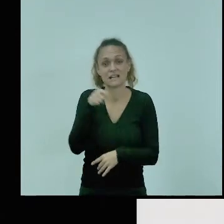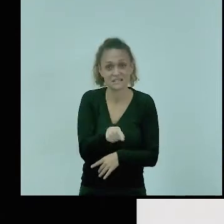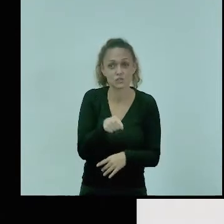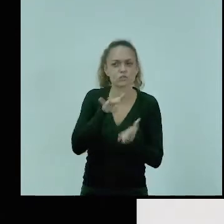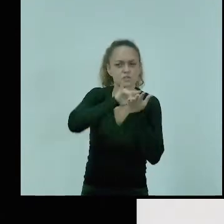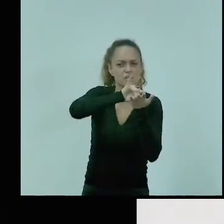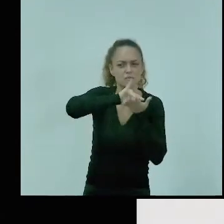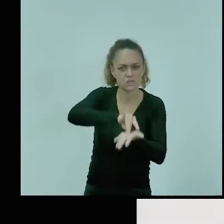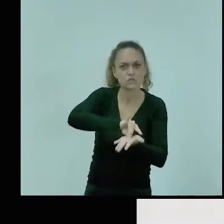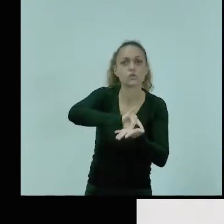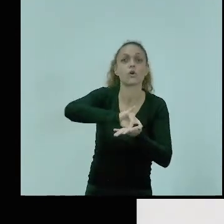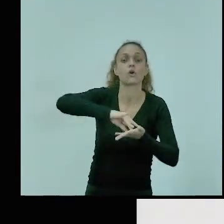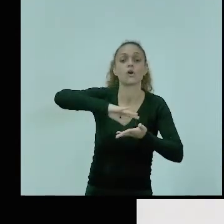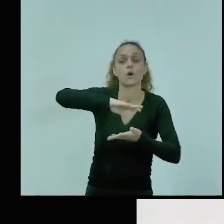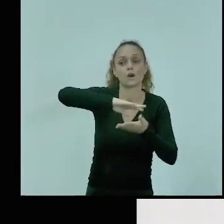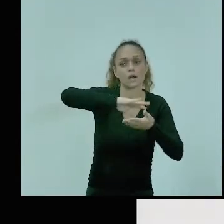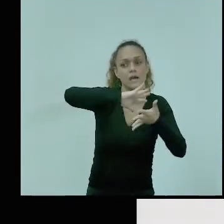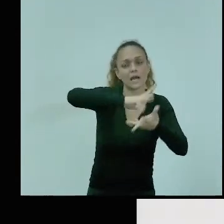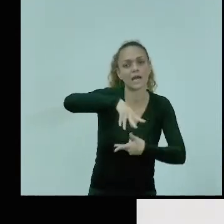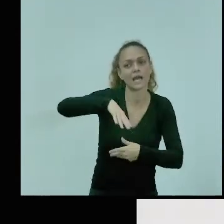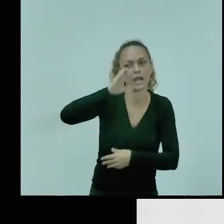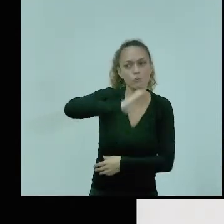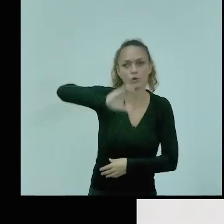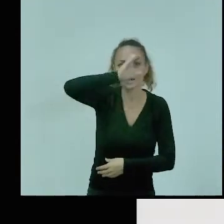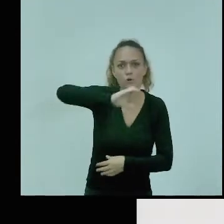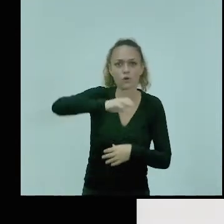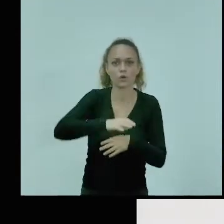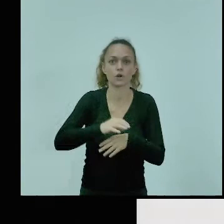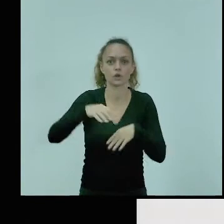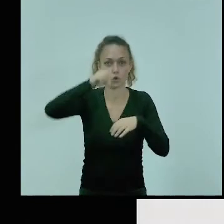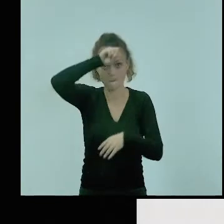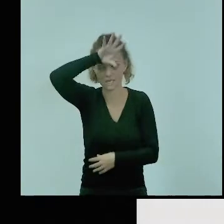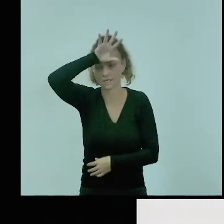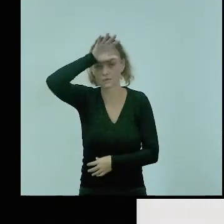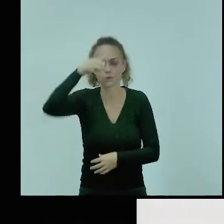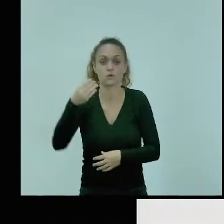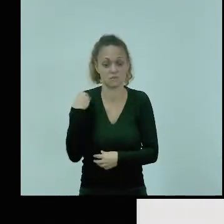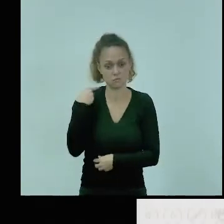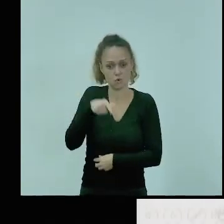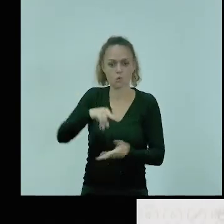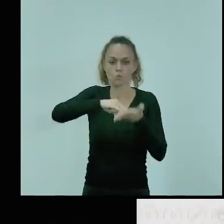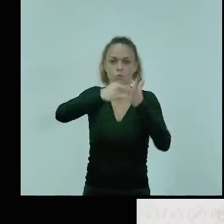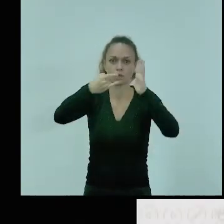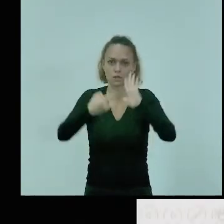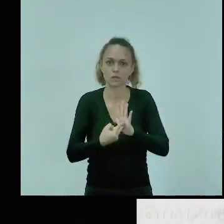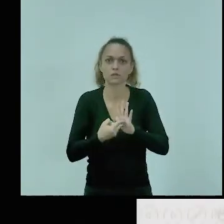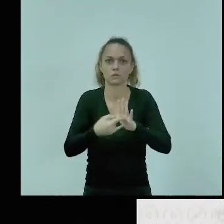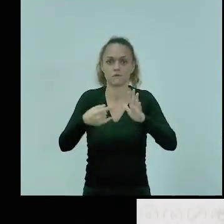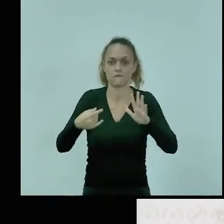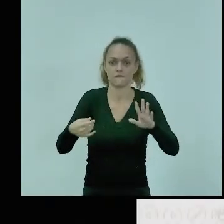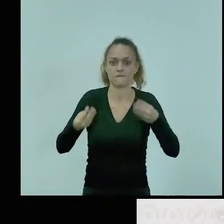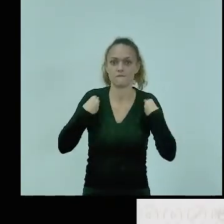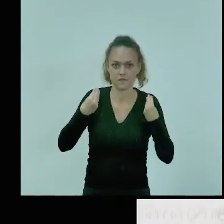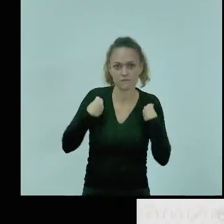Minero, llevamos a cabo un proyecto que es un proyecto vivo, que se está